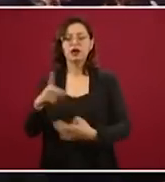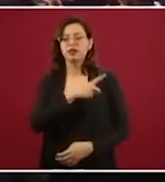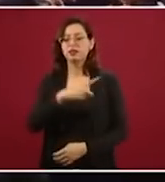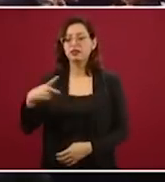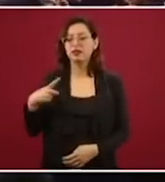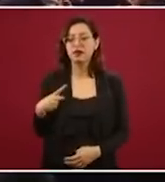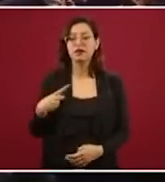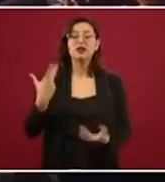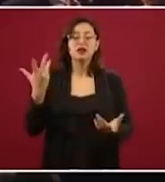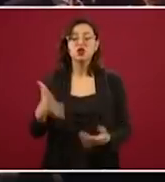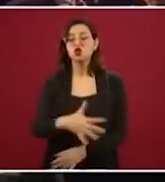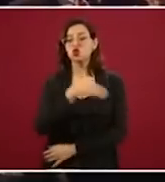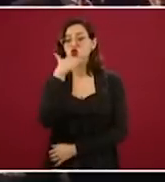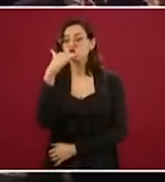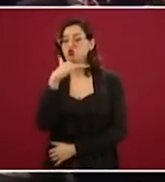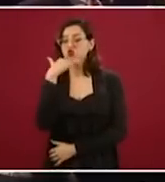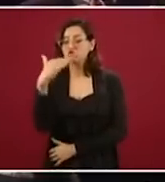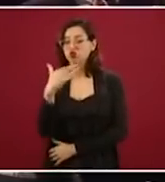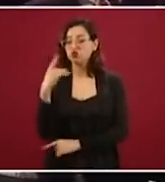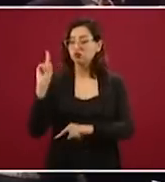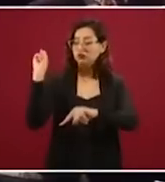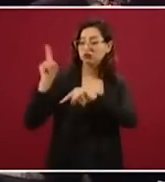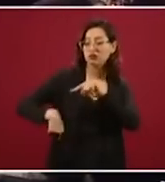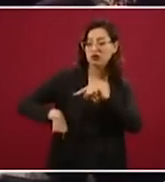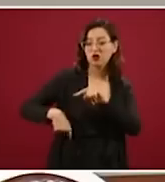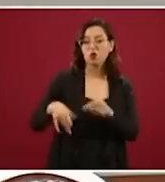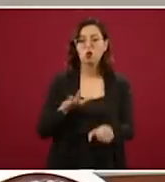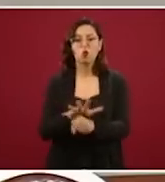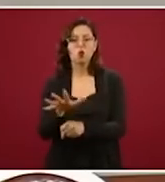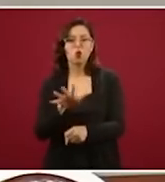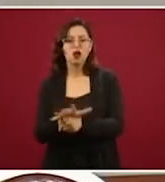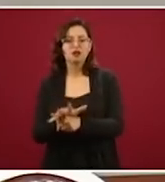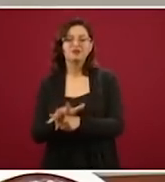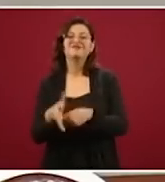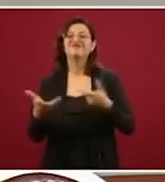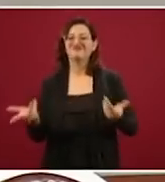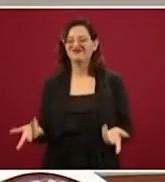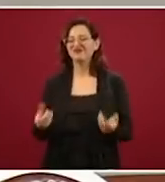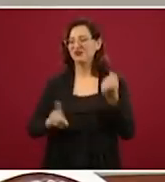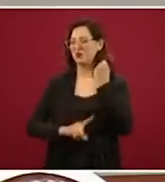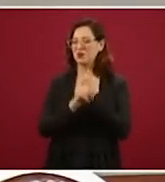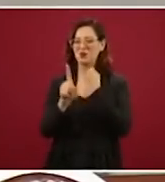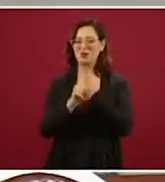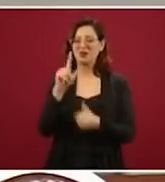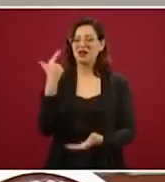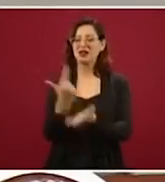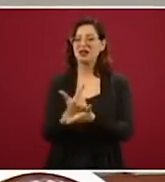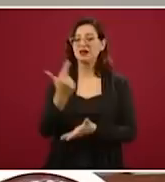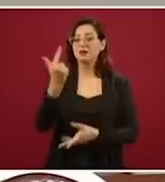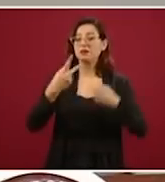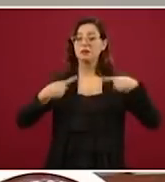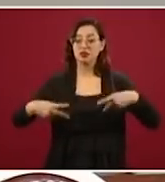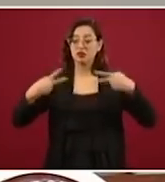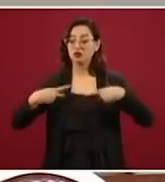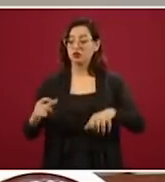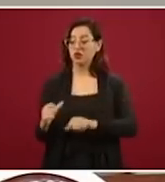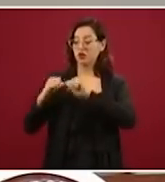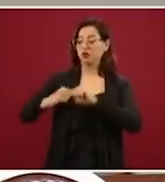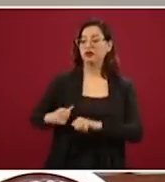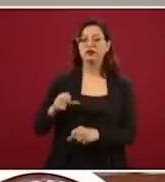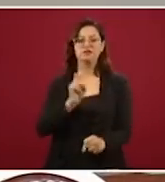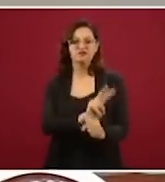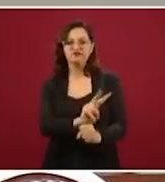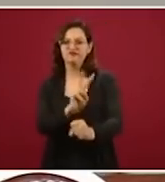la corrupción de abajo era precisamente lidiar con una de las molestias más fuertes, que era todo el tema de los inspectores, que en algunos